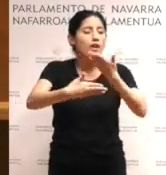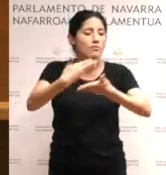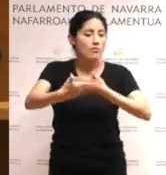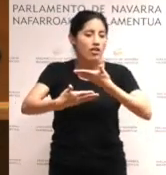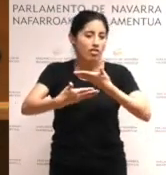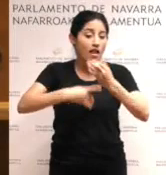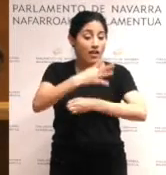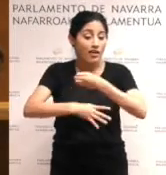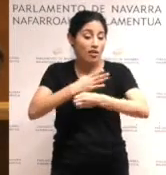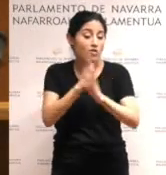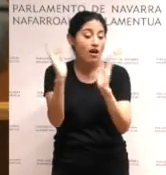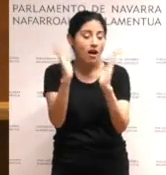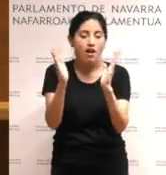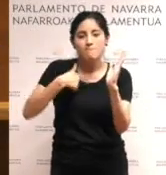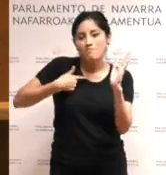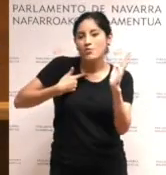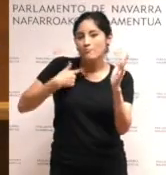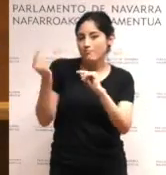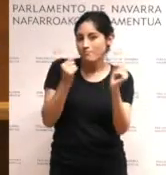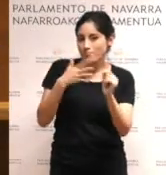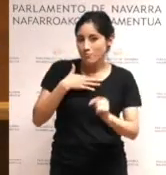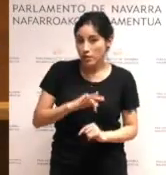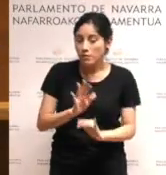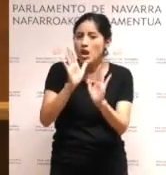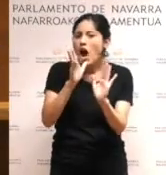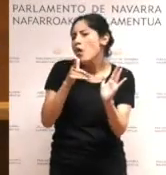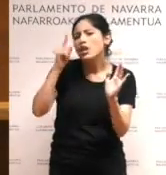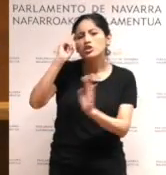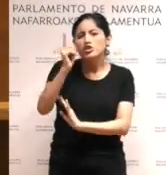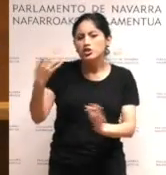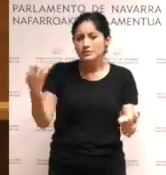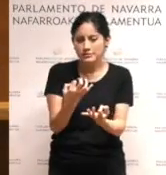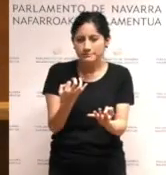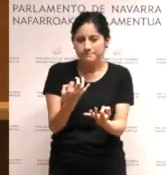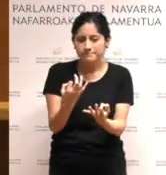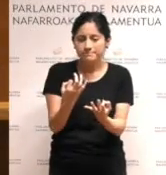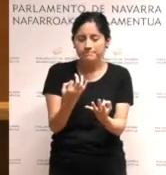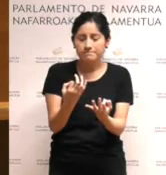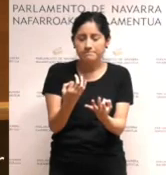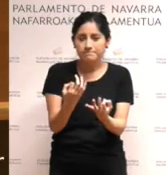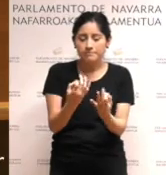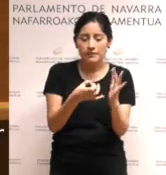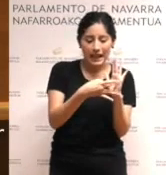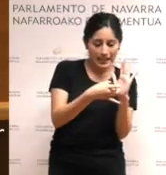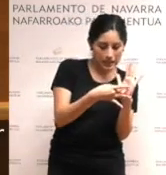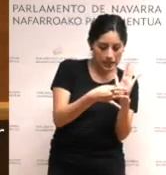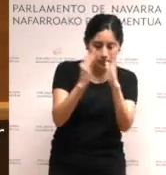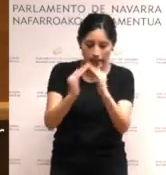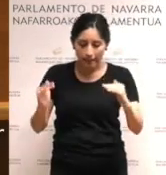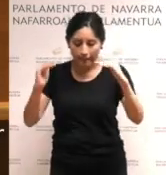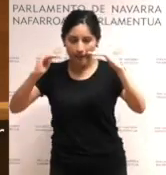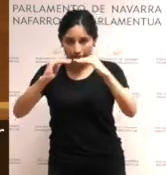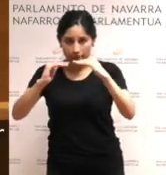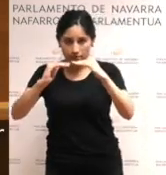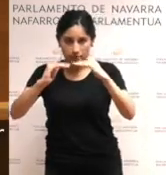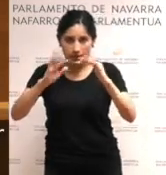de la legislatura. Hablamos solamente de cómo se presta con la mayor calidad y la equidad posible el servicio público